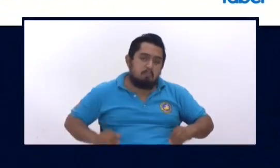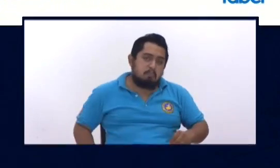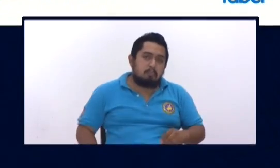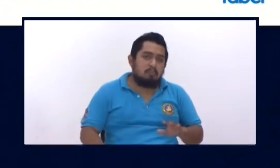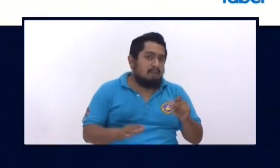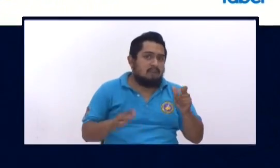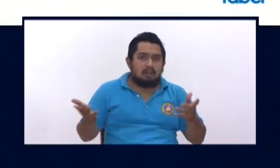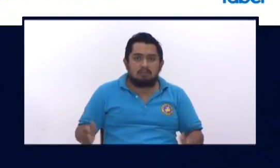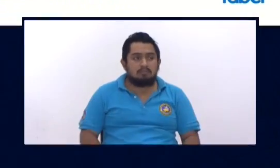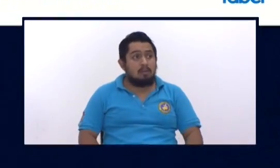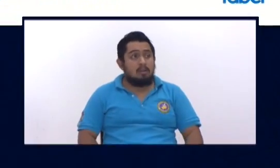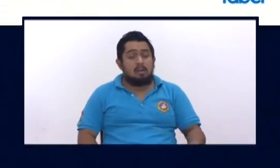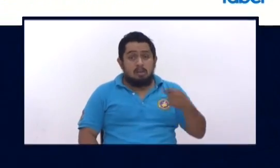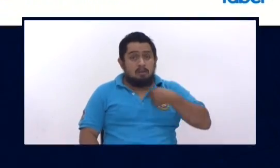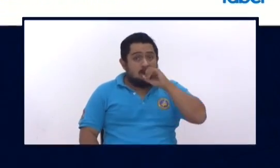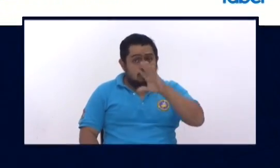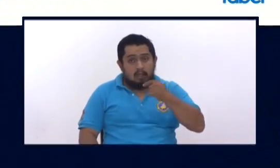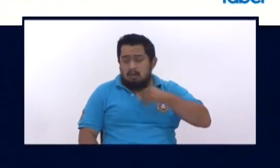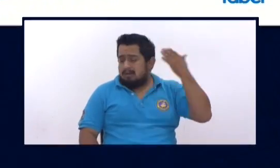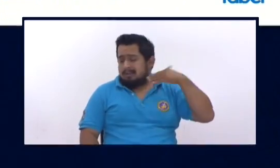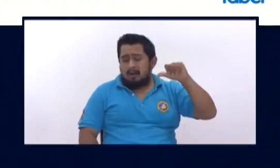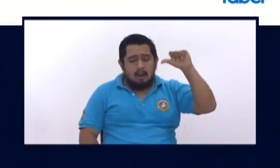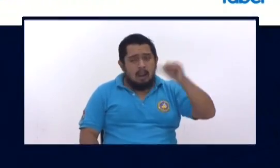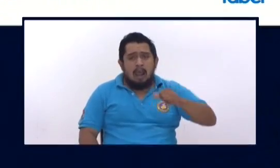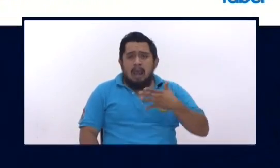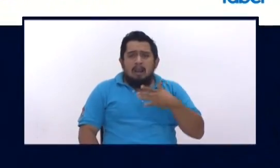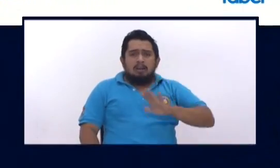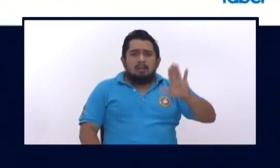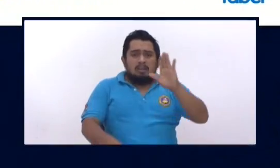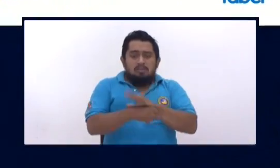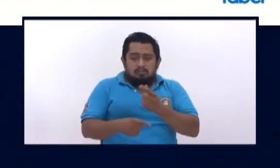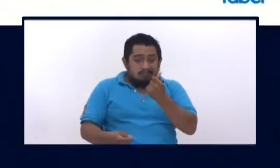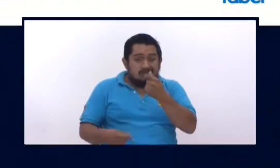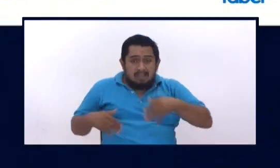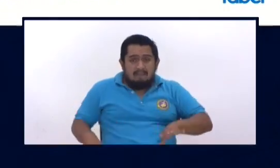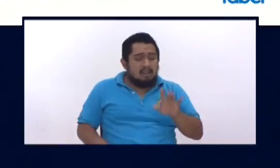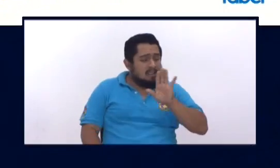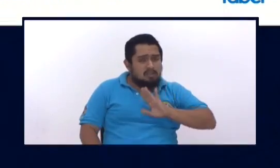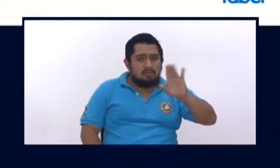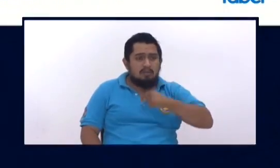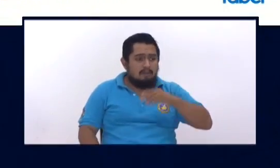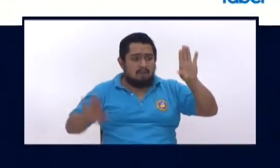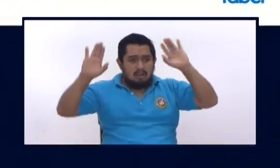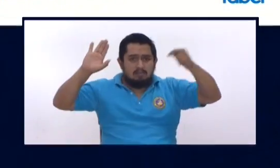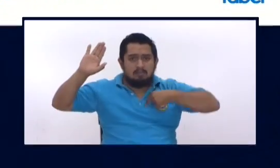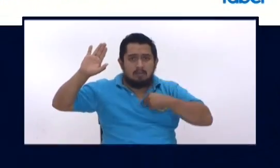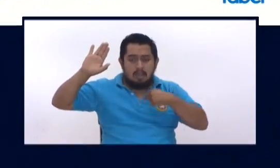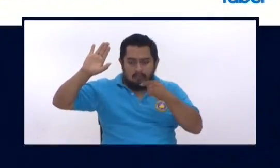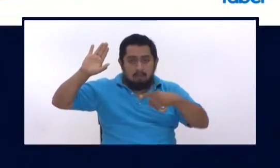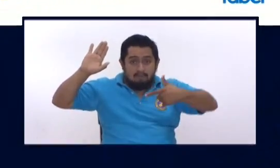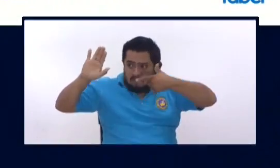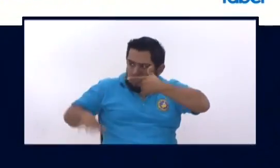yo soy yo tengo esa mala costumbre nunca ando línea si a mí me va a robar me va a robar una sonrisa